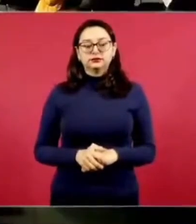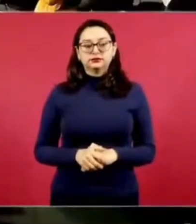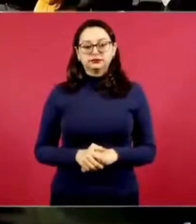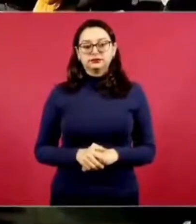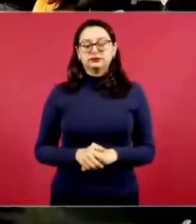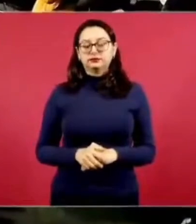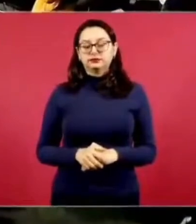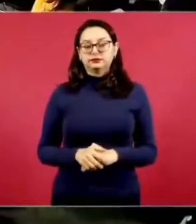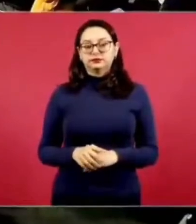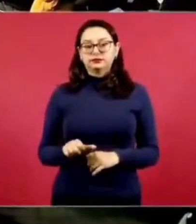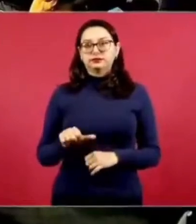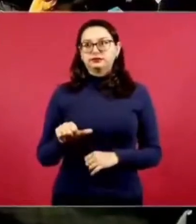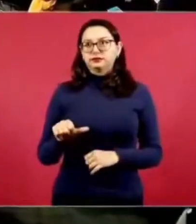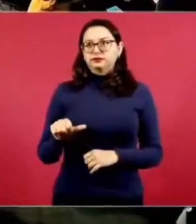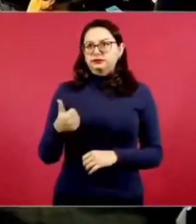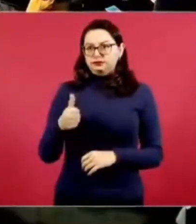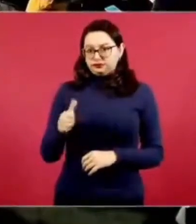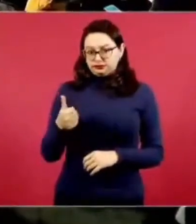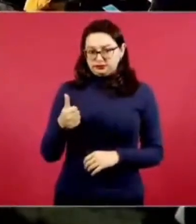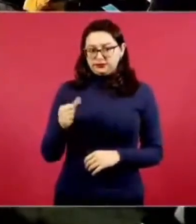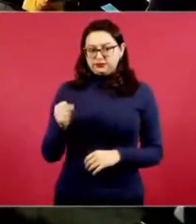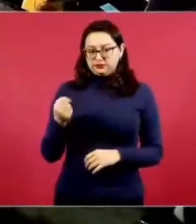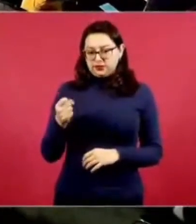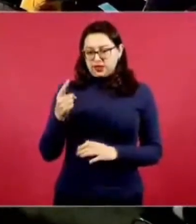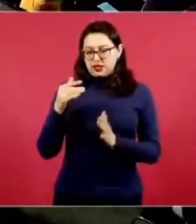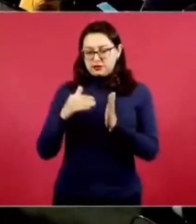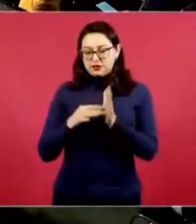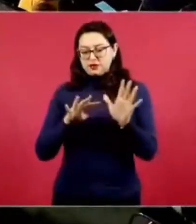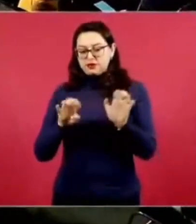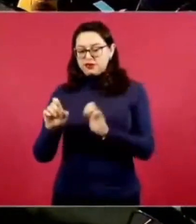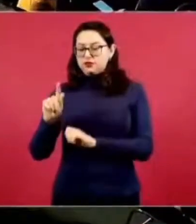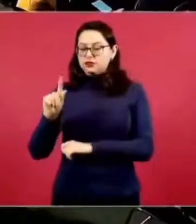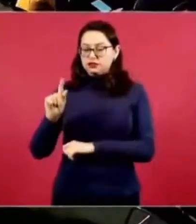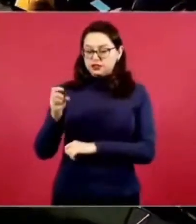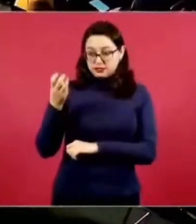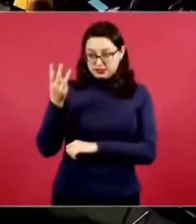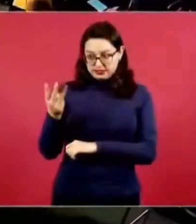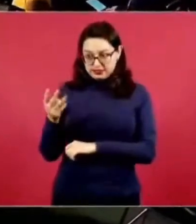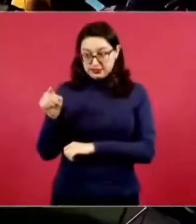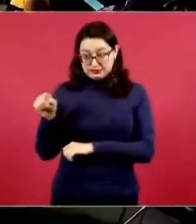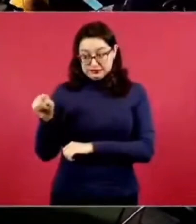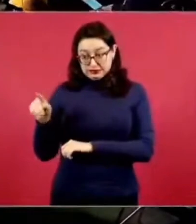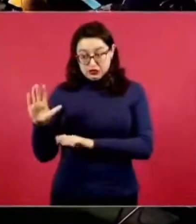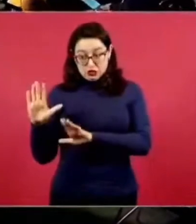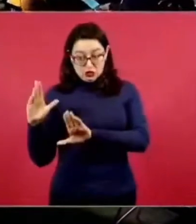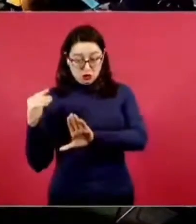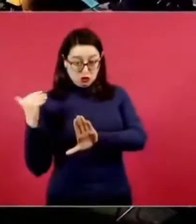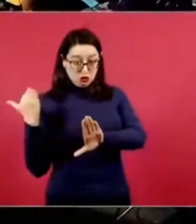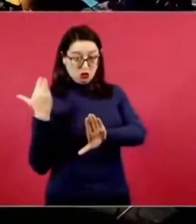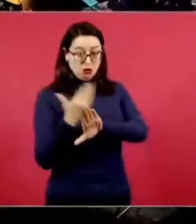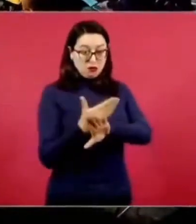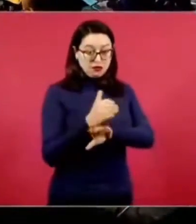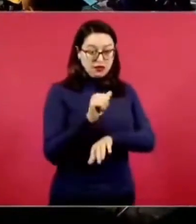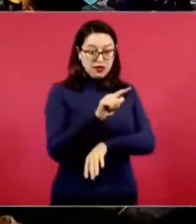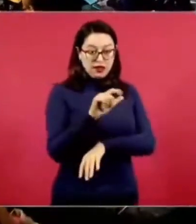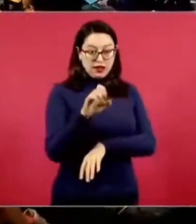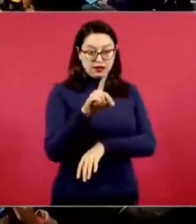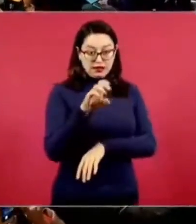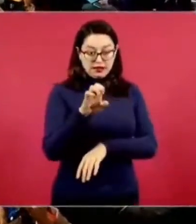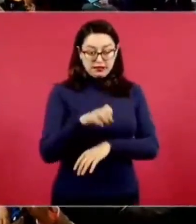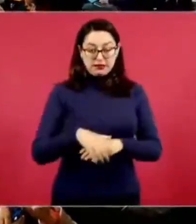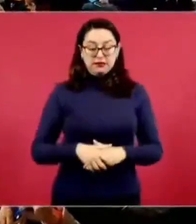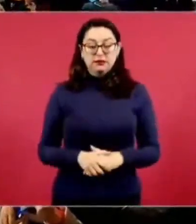11 de 1973. ¿Ese es que de quién? Nada